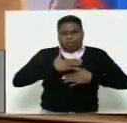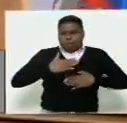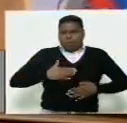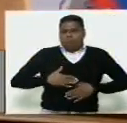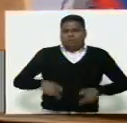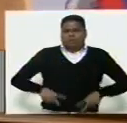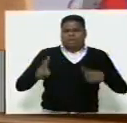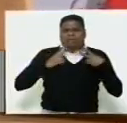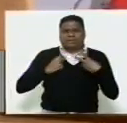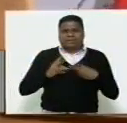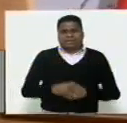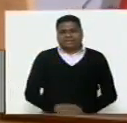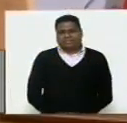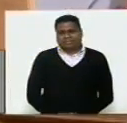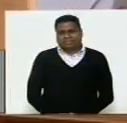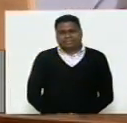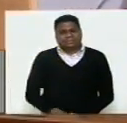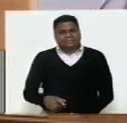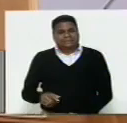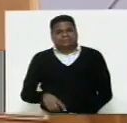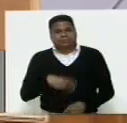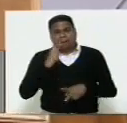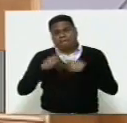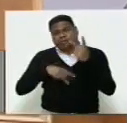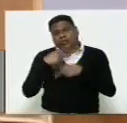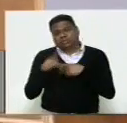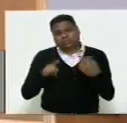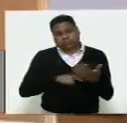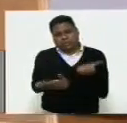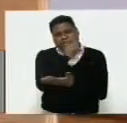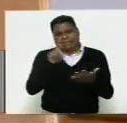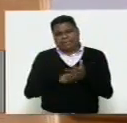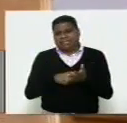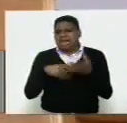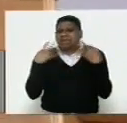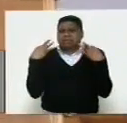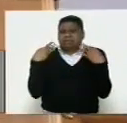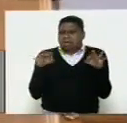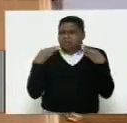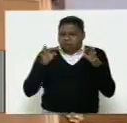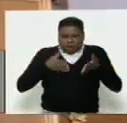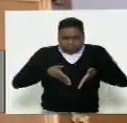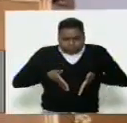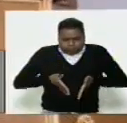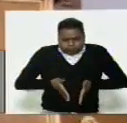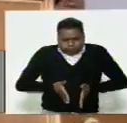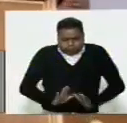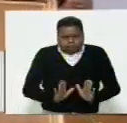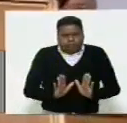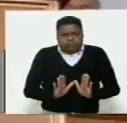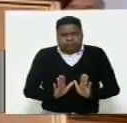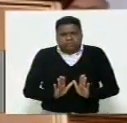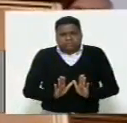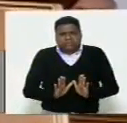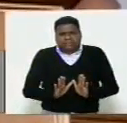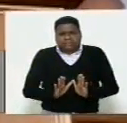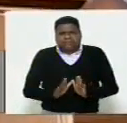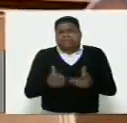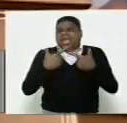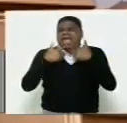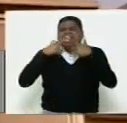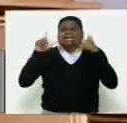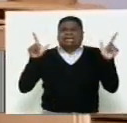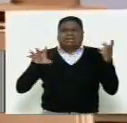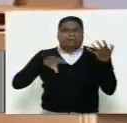de despatologizar un proceso absolutamente natural para garantizar un parto y un nacimiento libres